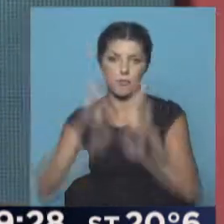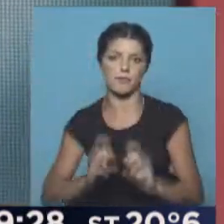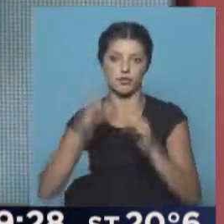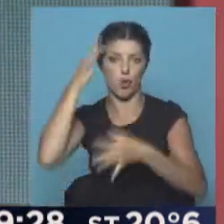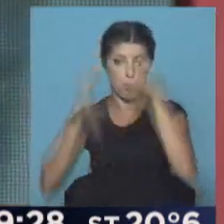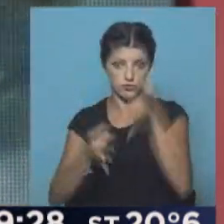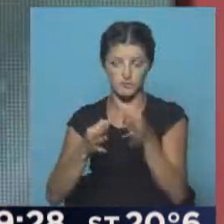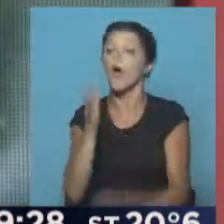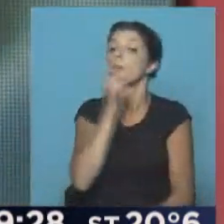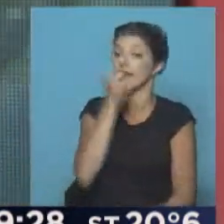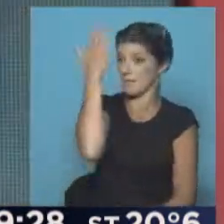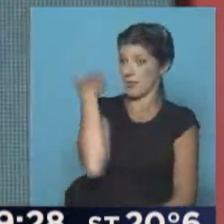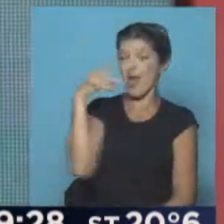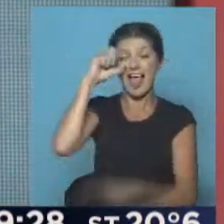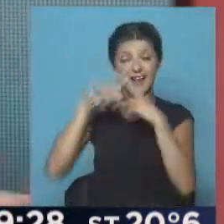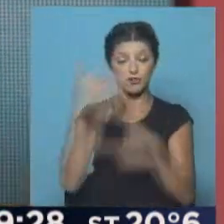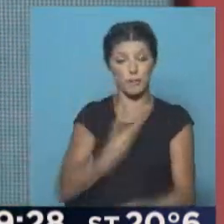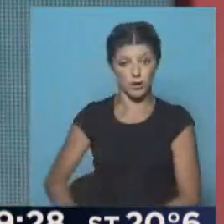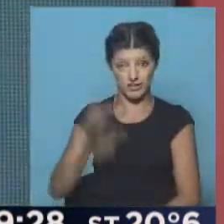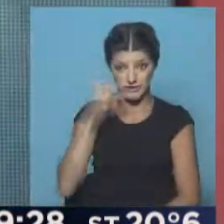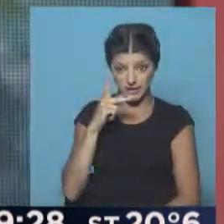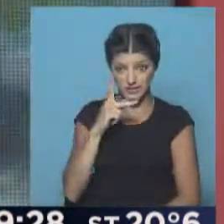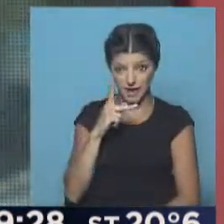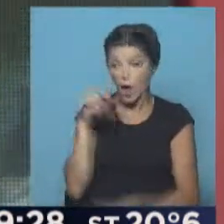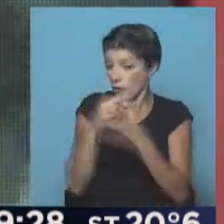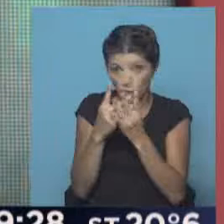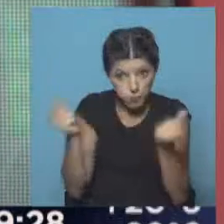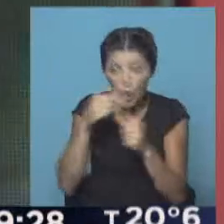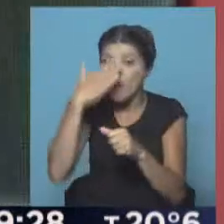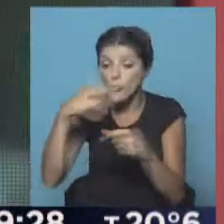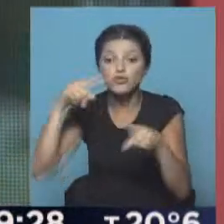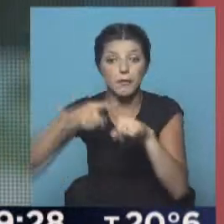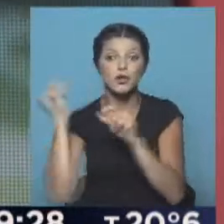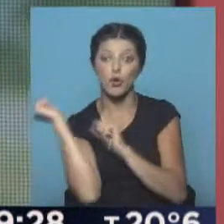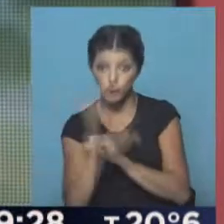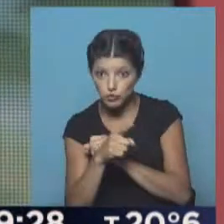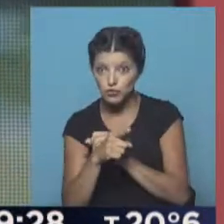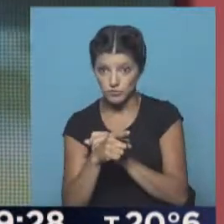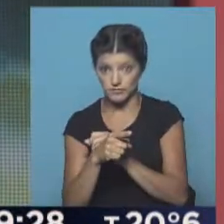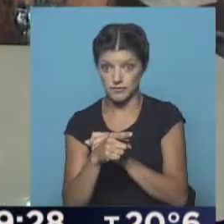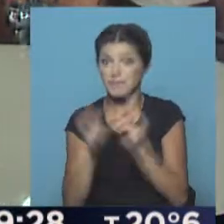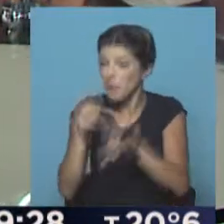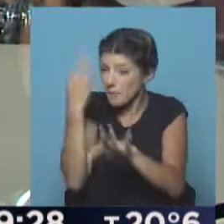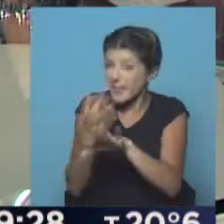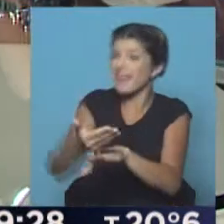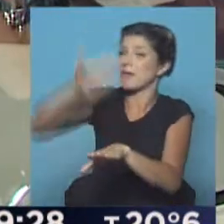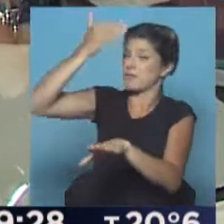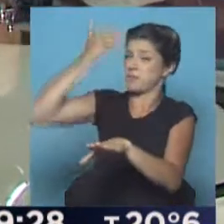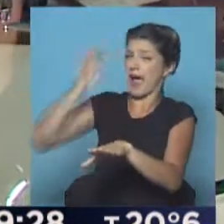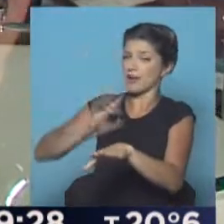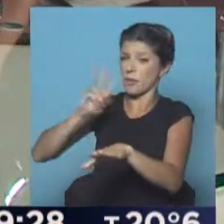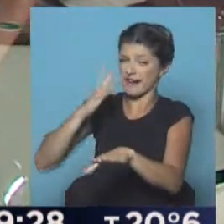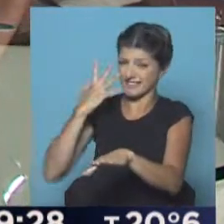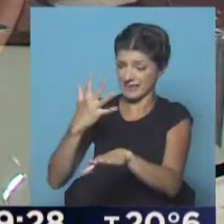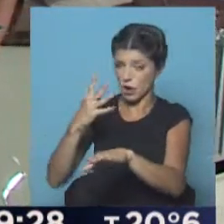causas que involucraron a funcionarios que se remontaban algunas al 2008 con las primeras denuncias de Elisa Carrió. Exactamente, de hecho